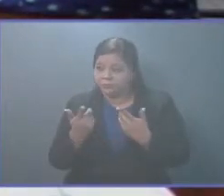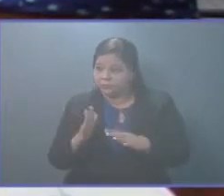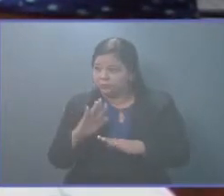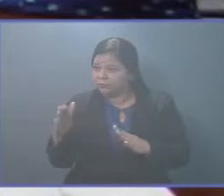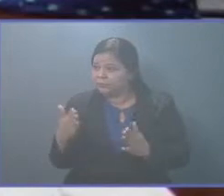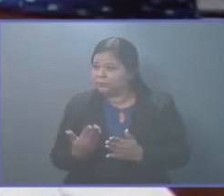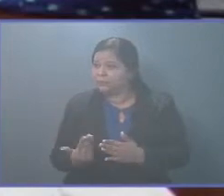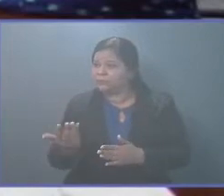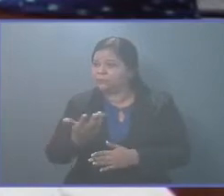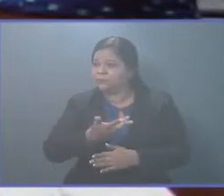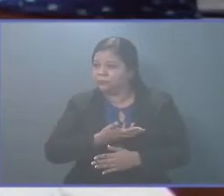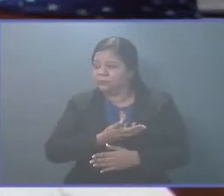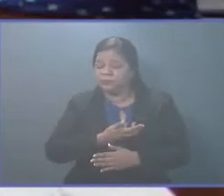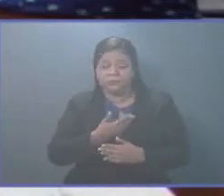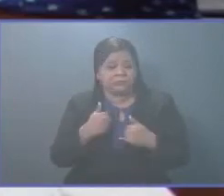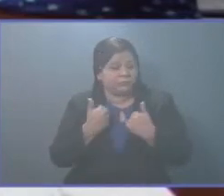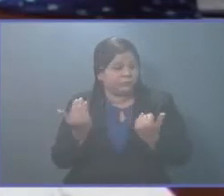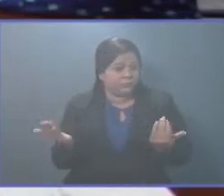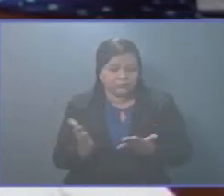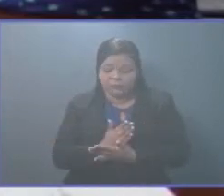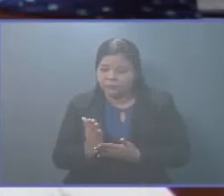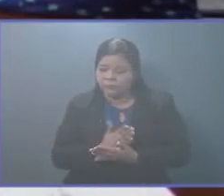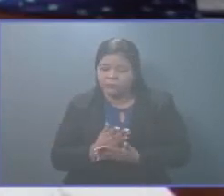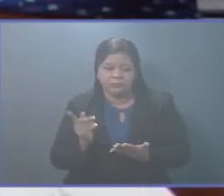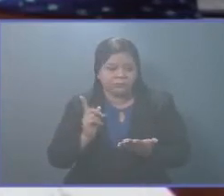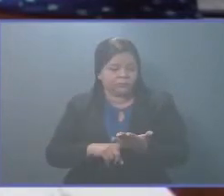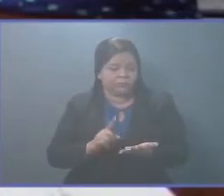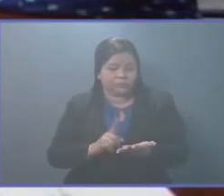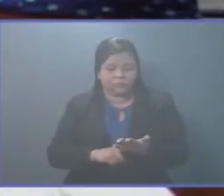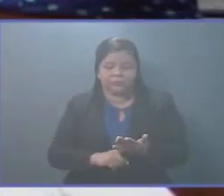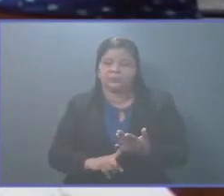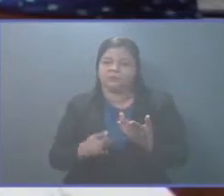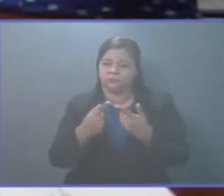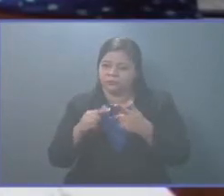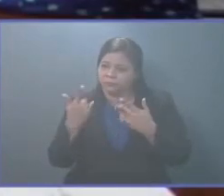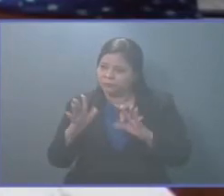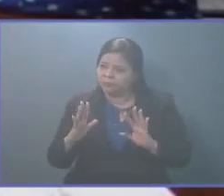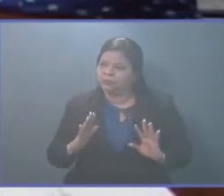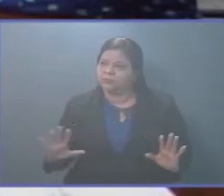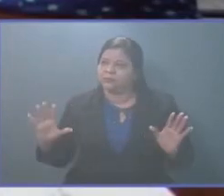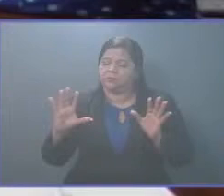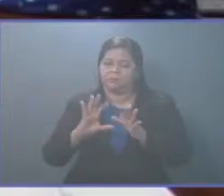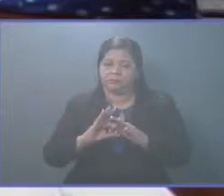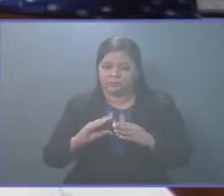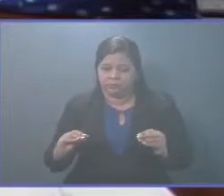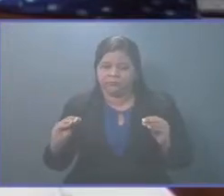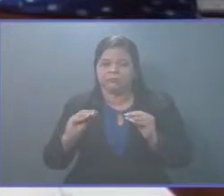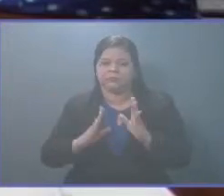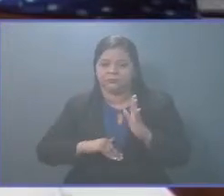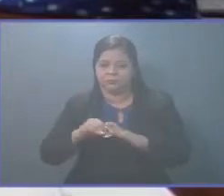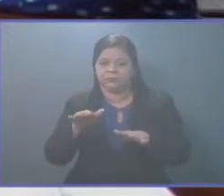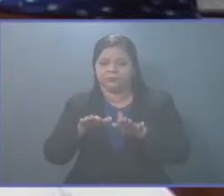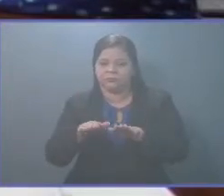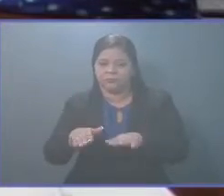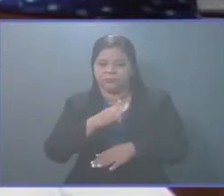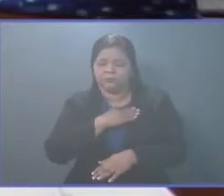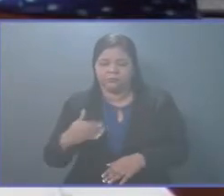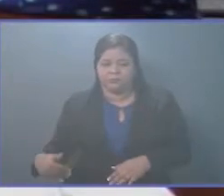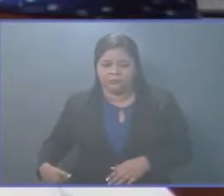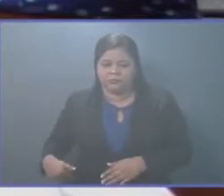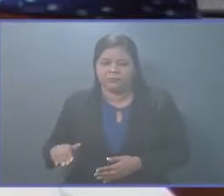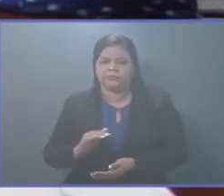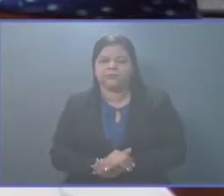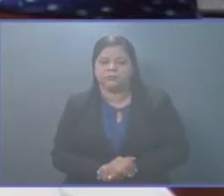construida. Mientras no haya eso, mentira que va a haber desarrollo nacional. Muchas gracias, señor presidente.